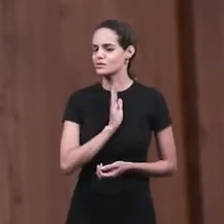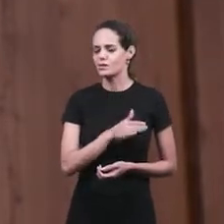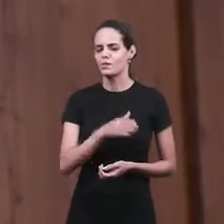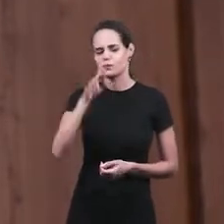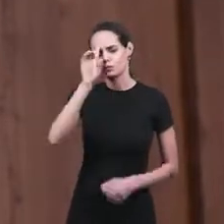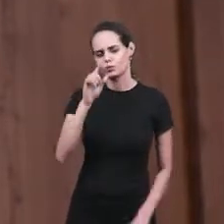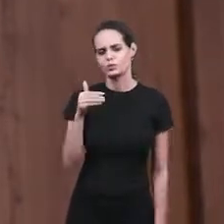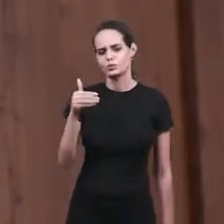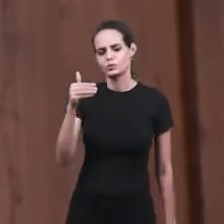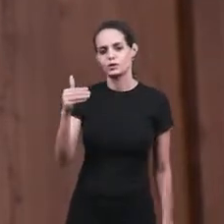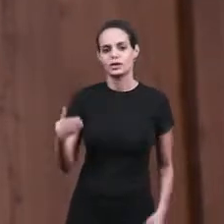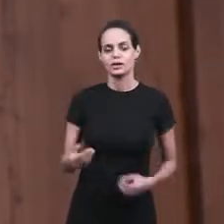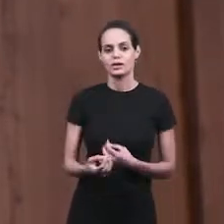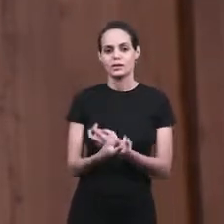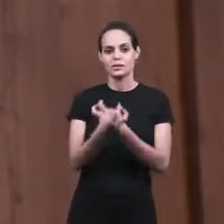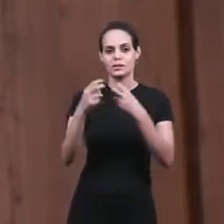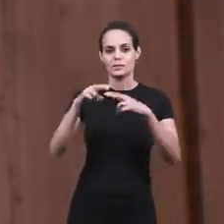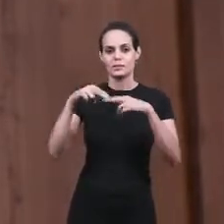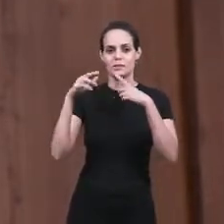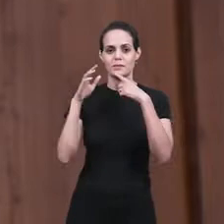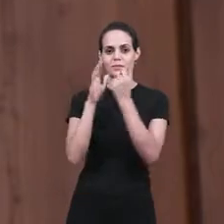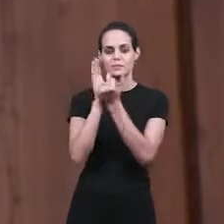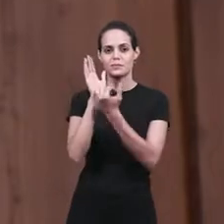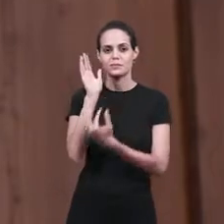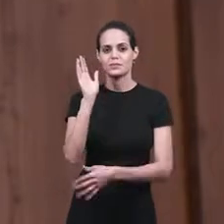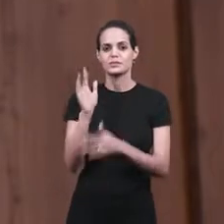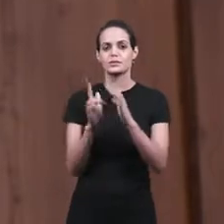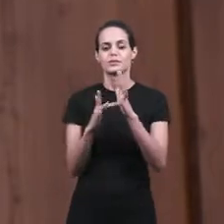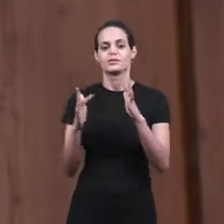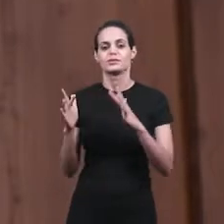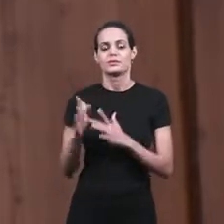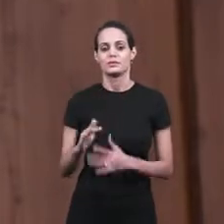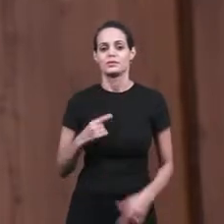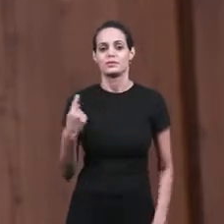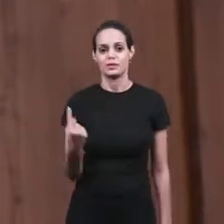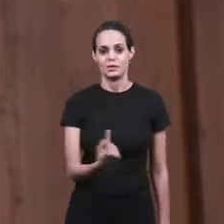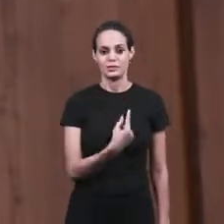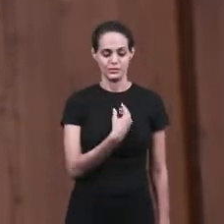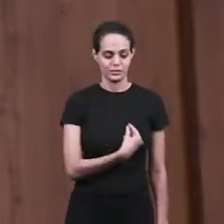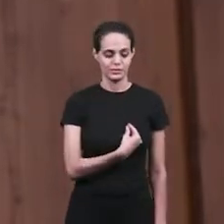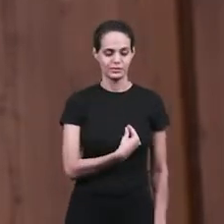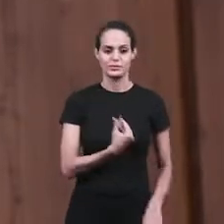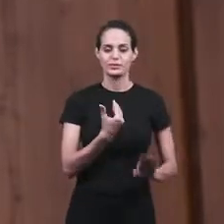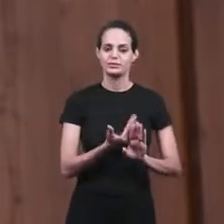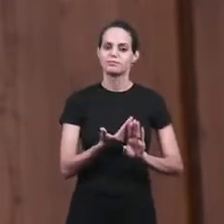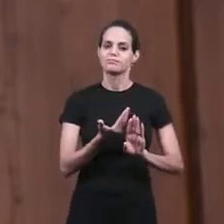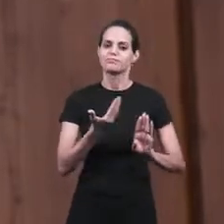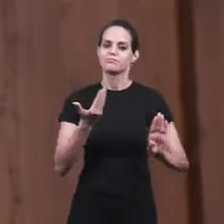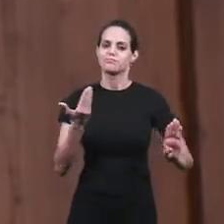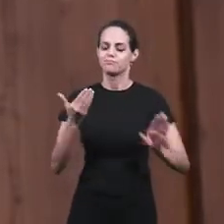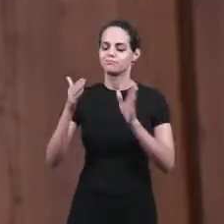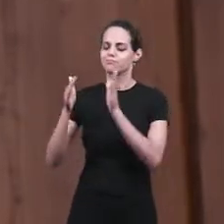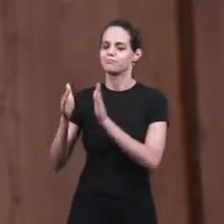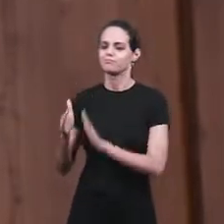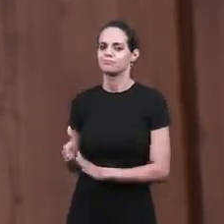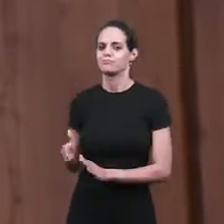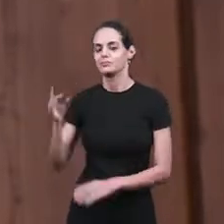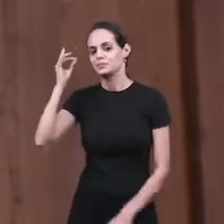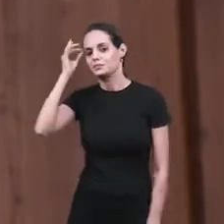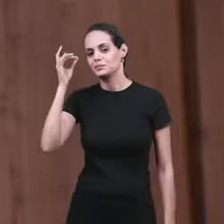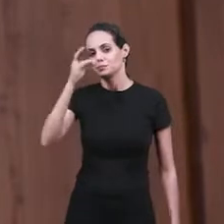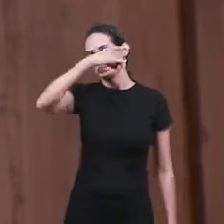la sangre de Jesús y así nuestra vida estará santificada, llenos del Espíritu Santo